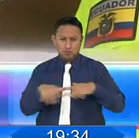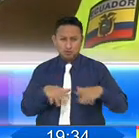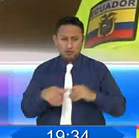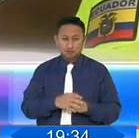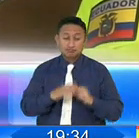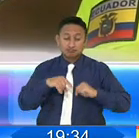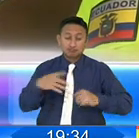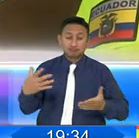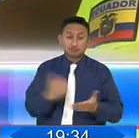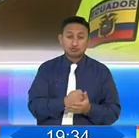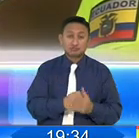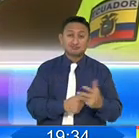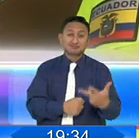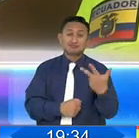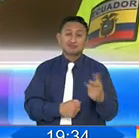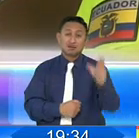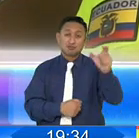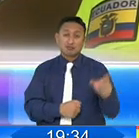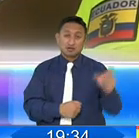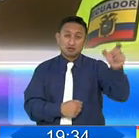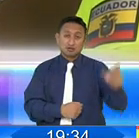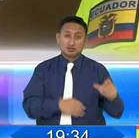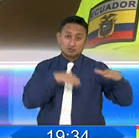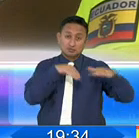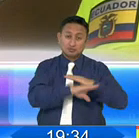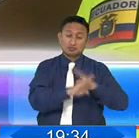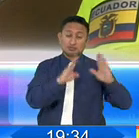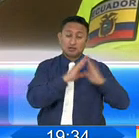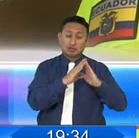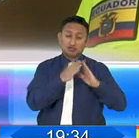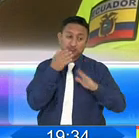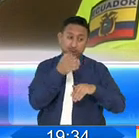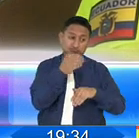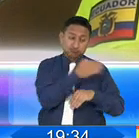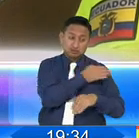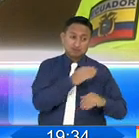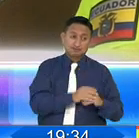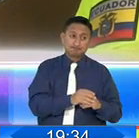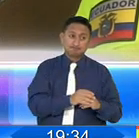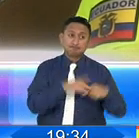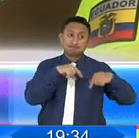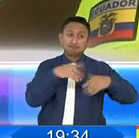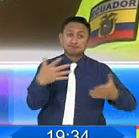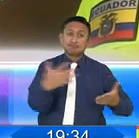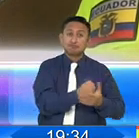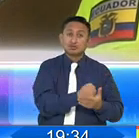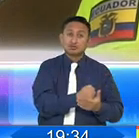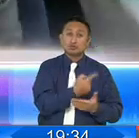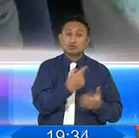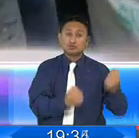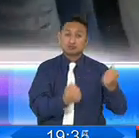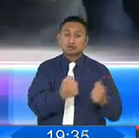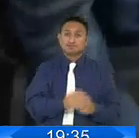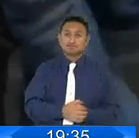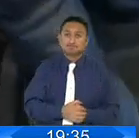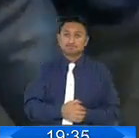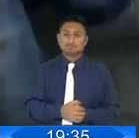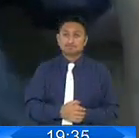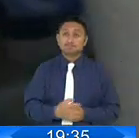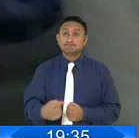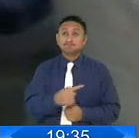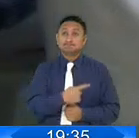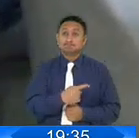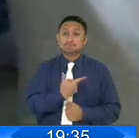la detención de 3 ciudadanos, el allanamiento de 3 inmuebles y la incautación de un vehículo. Son los resultados